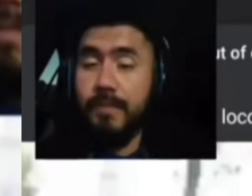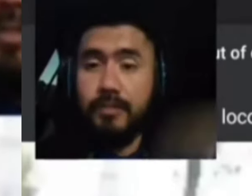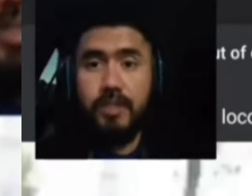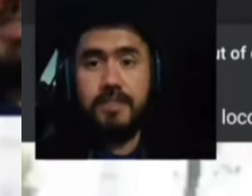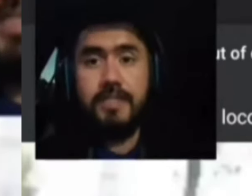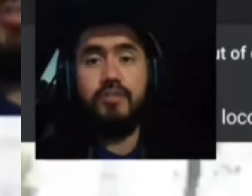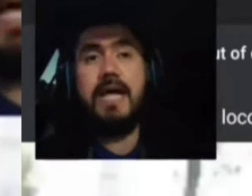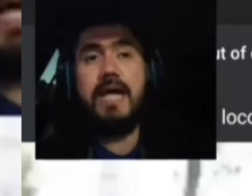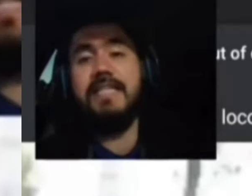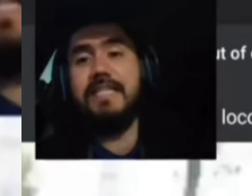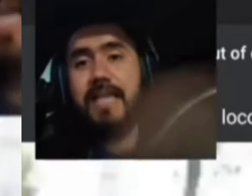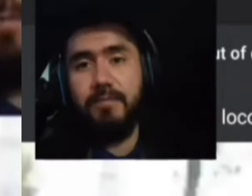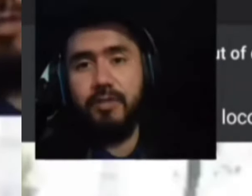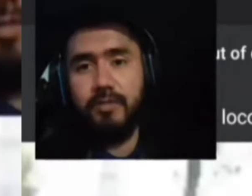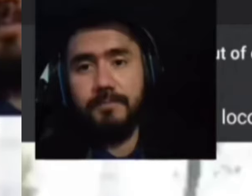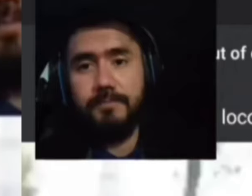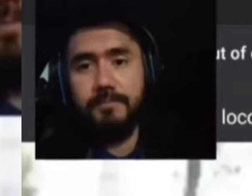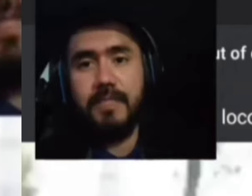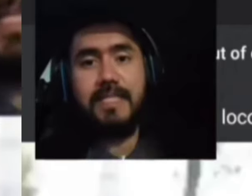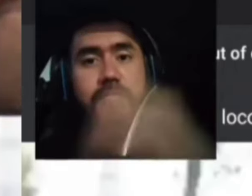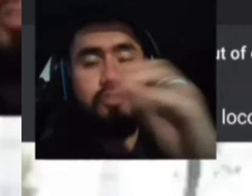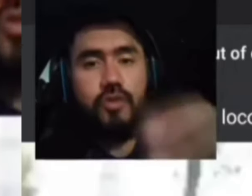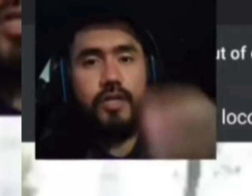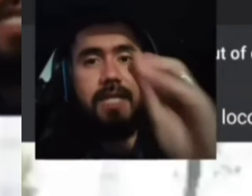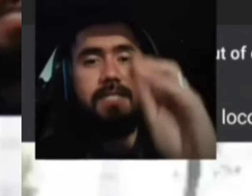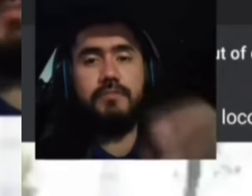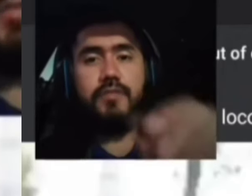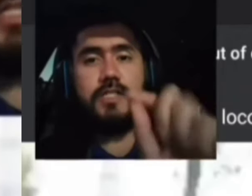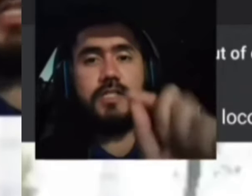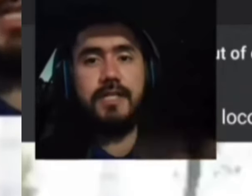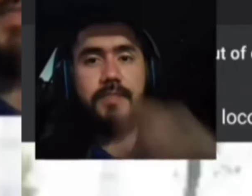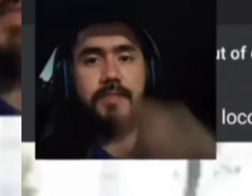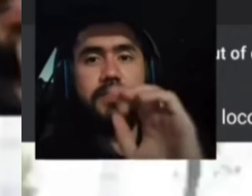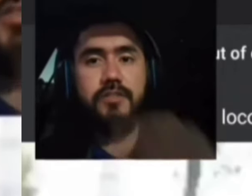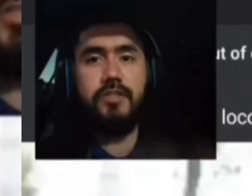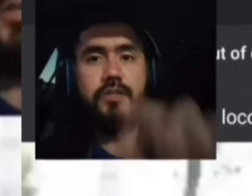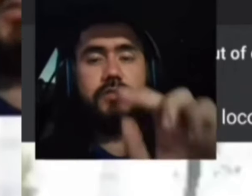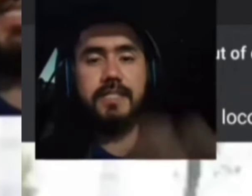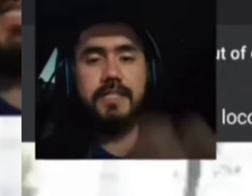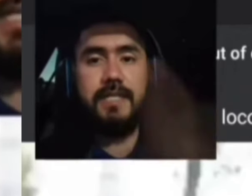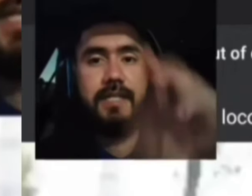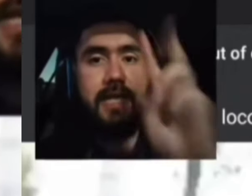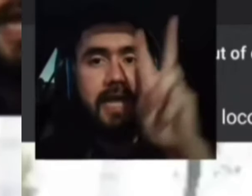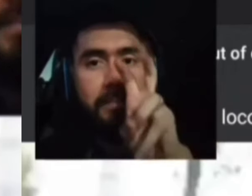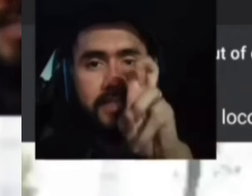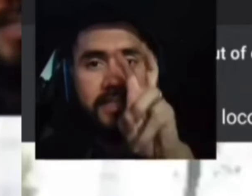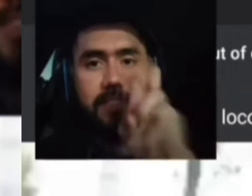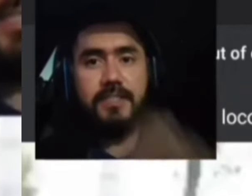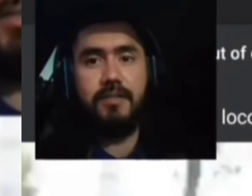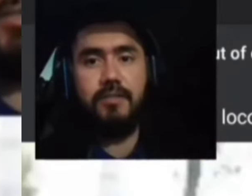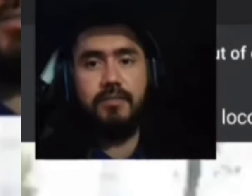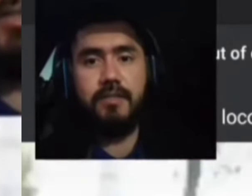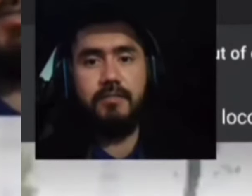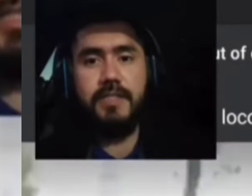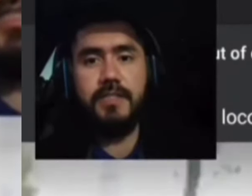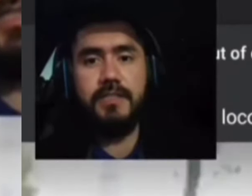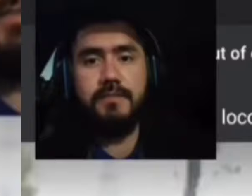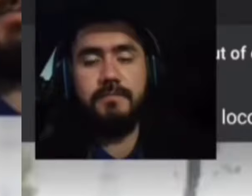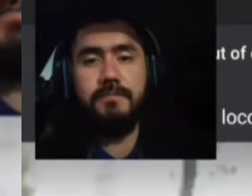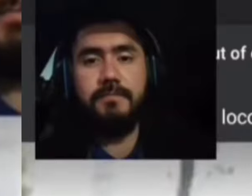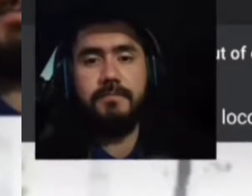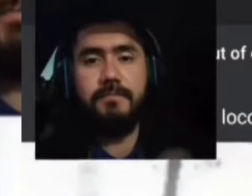Son personas que son anti-AMLO y son, esta mujer es la representación de cualquier apartidista, lo digo entre